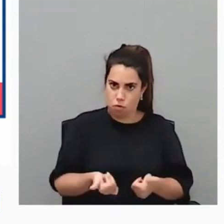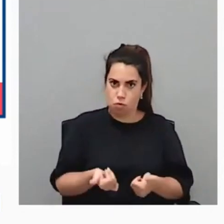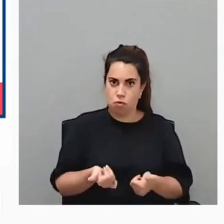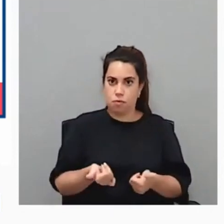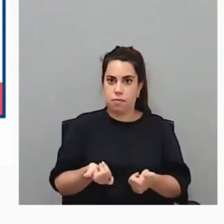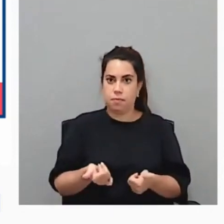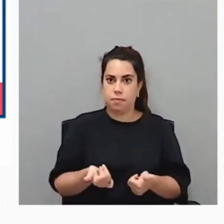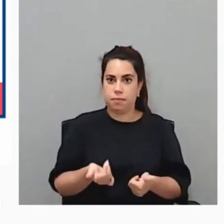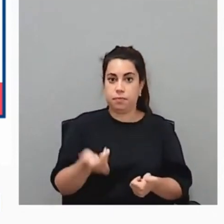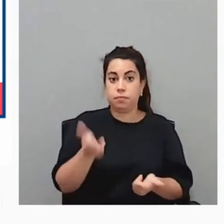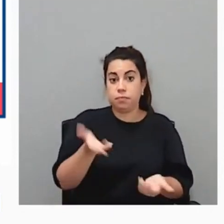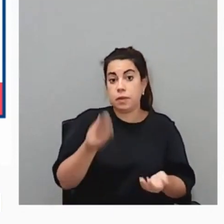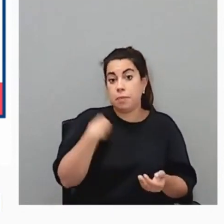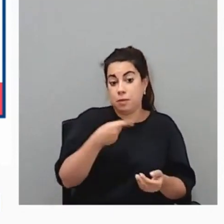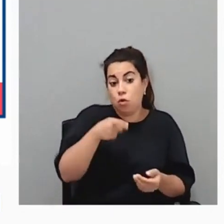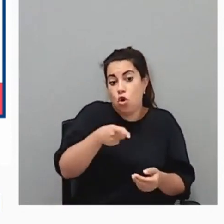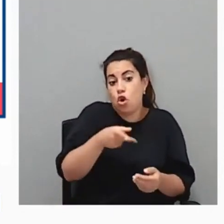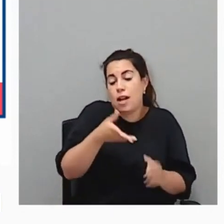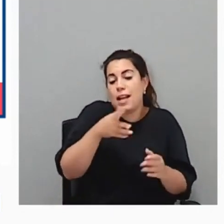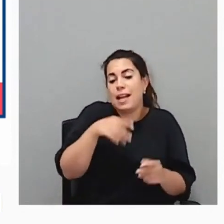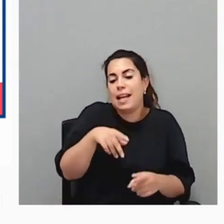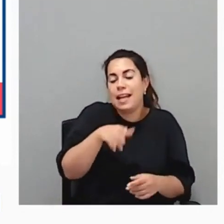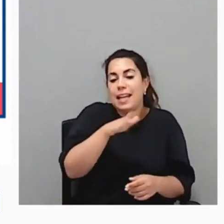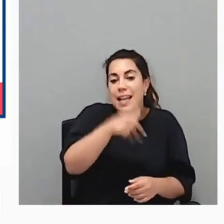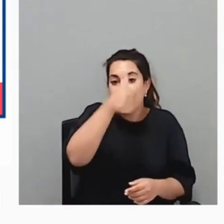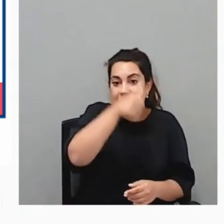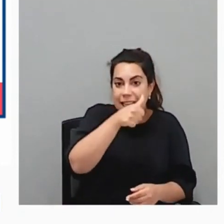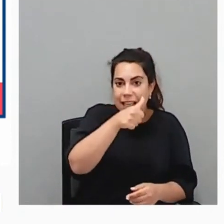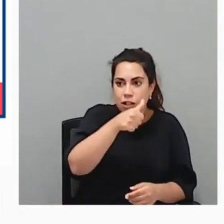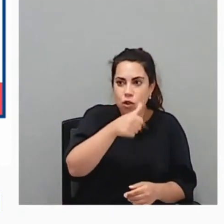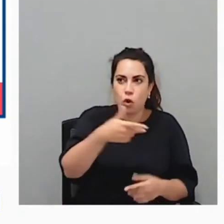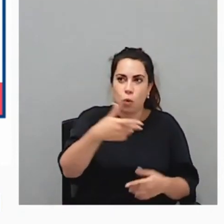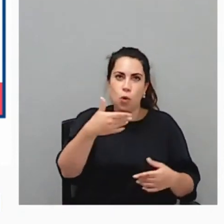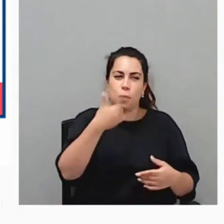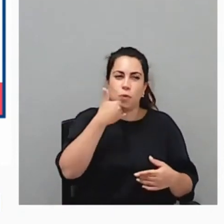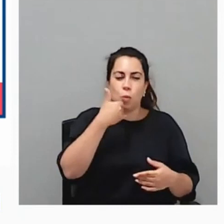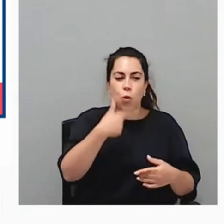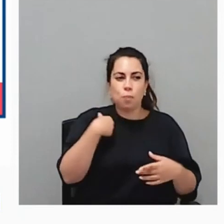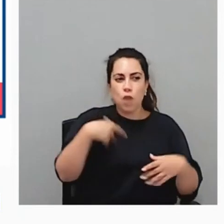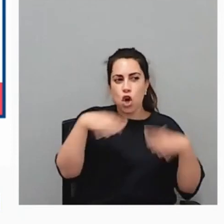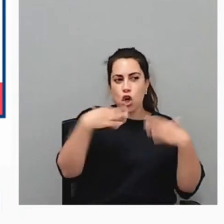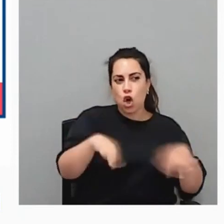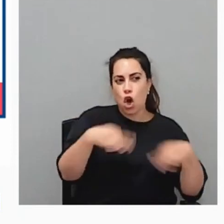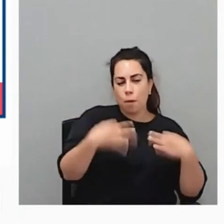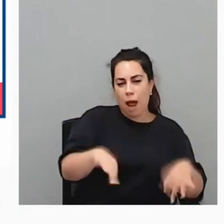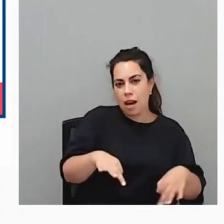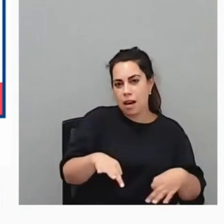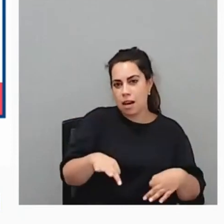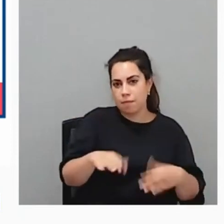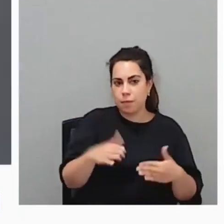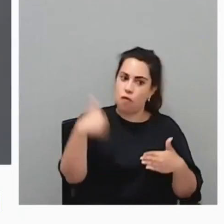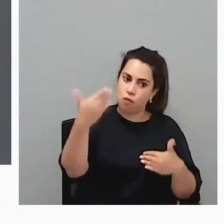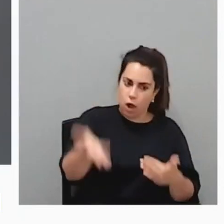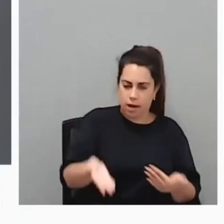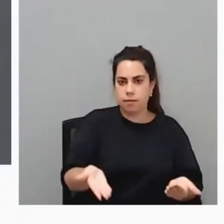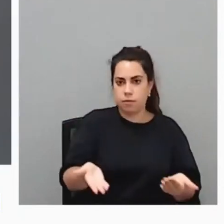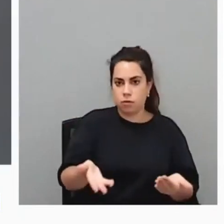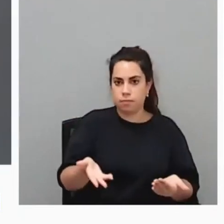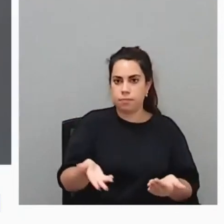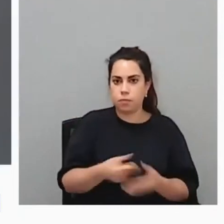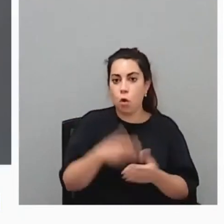editorial o quien sea. Entonces, nosotros aportamos ahí esa parte visual dentro del diseño universal de